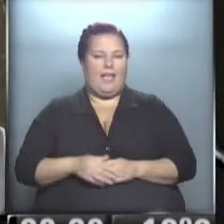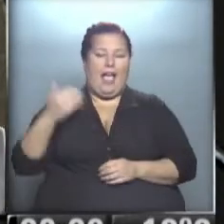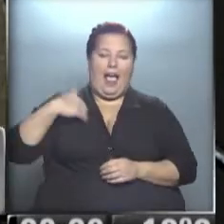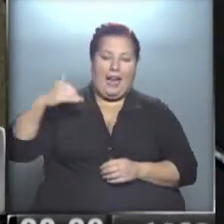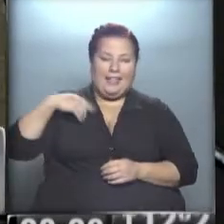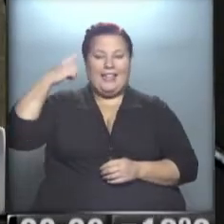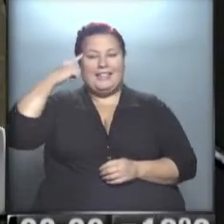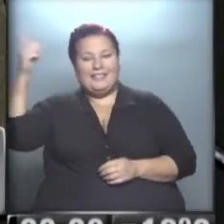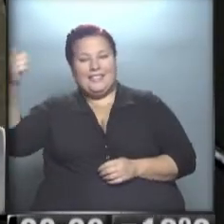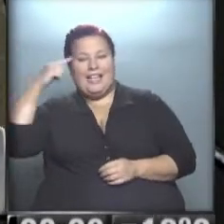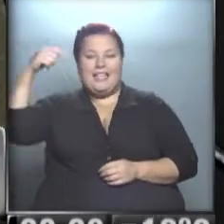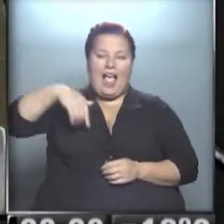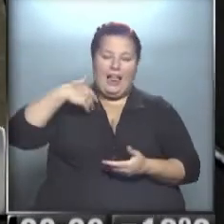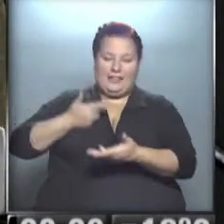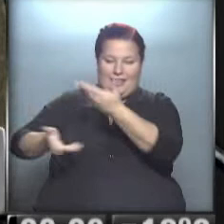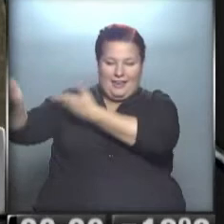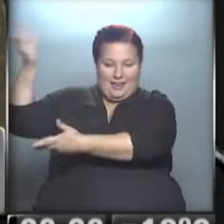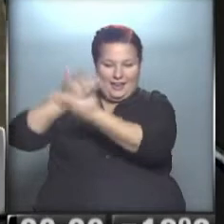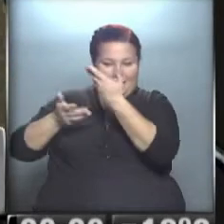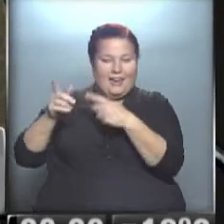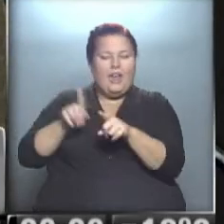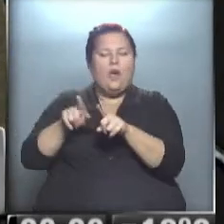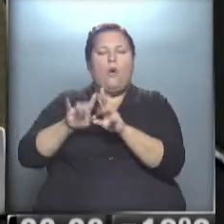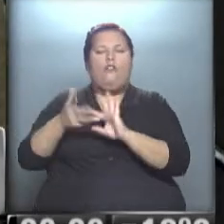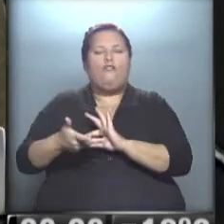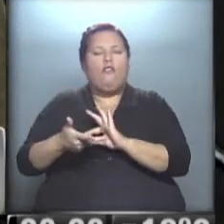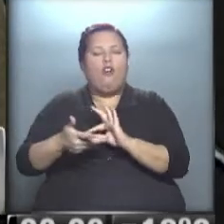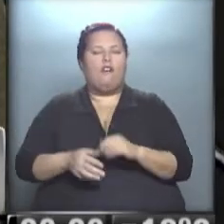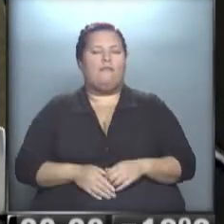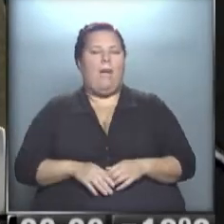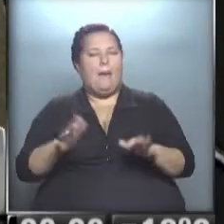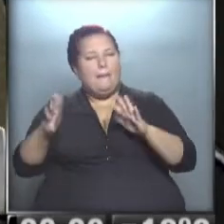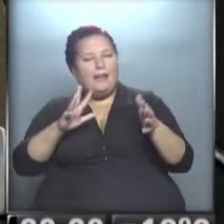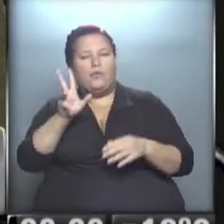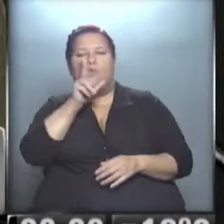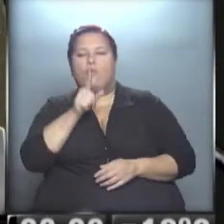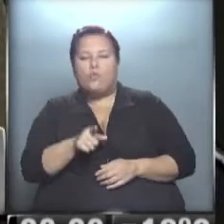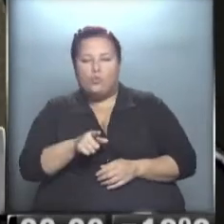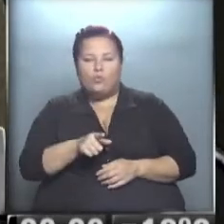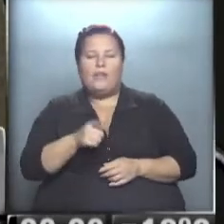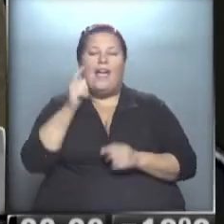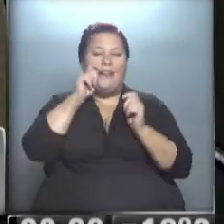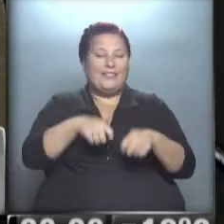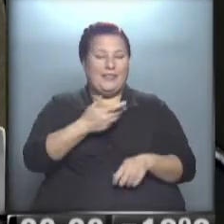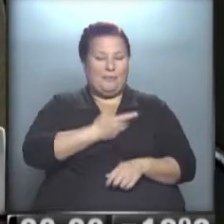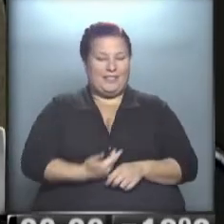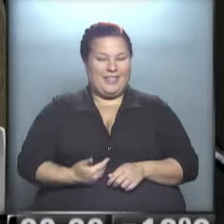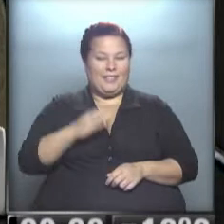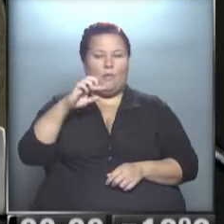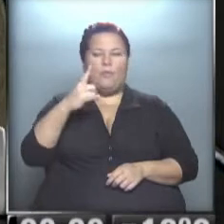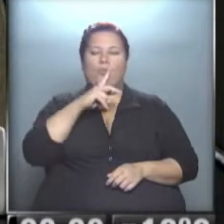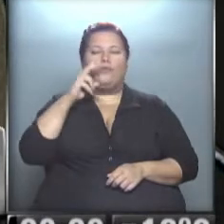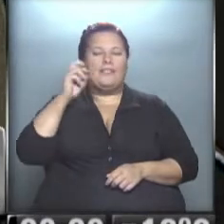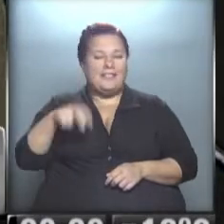argentino en china como china en argentina como se ha hecho con características similares con rusia con la visita del presidente vladimir putin